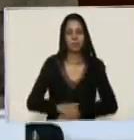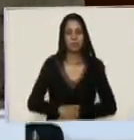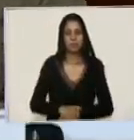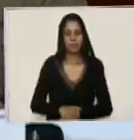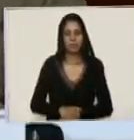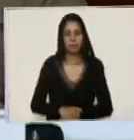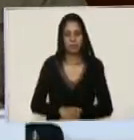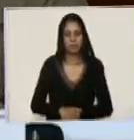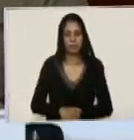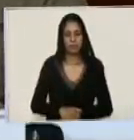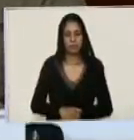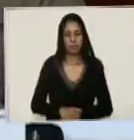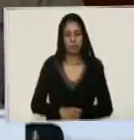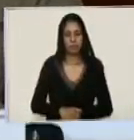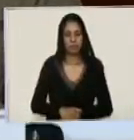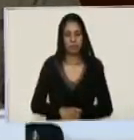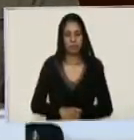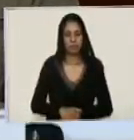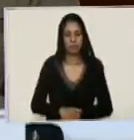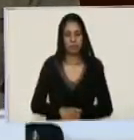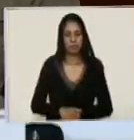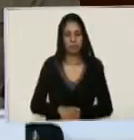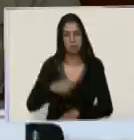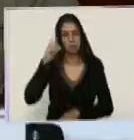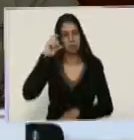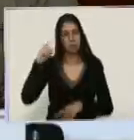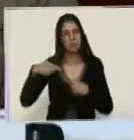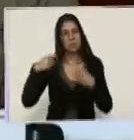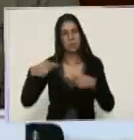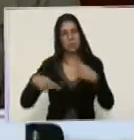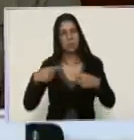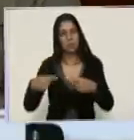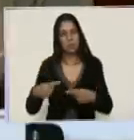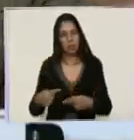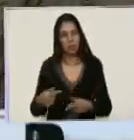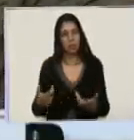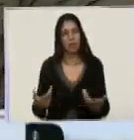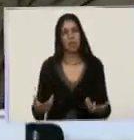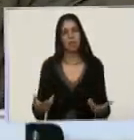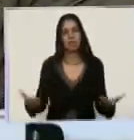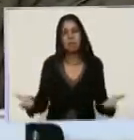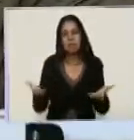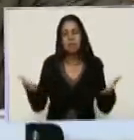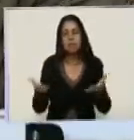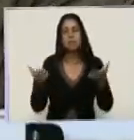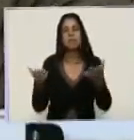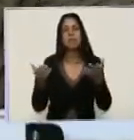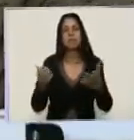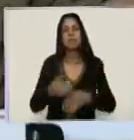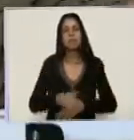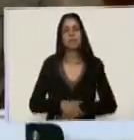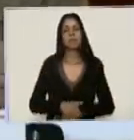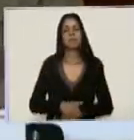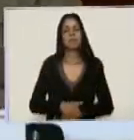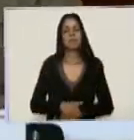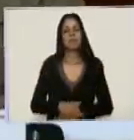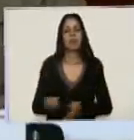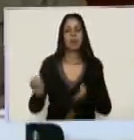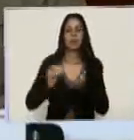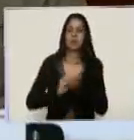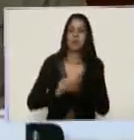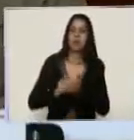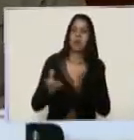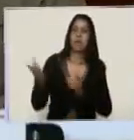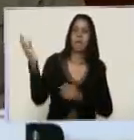Creándolo. Siguen estos días intensificando. Lo que dijo Almagro de que el plan Vuelta a la Patria no sirve para nada,